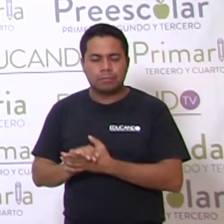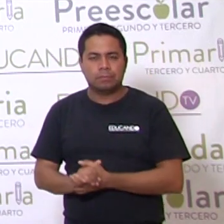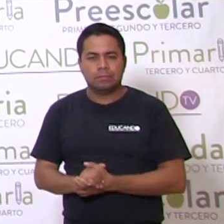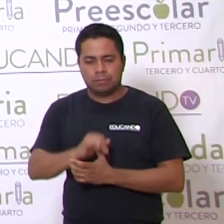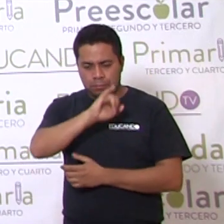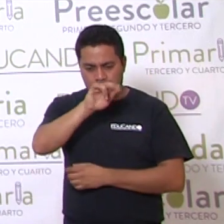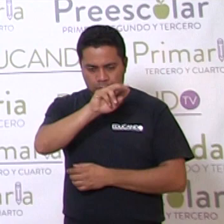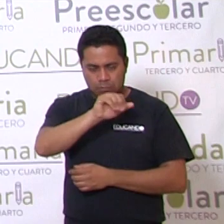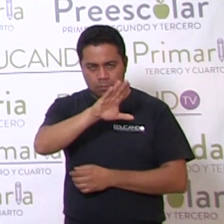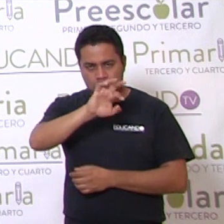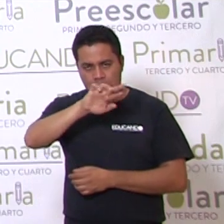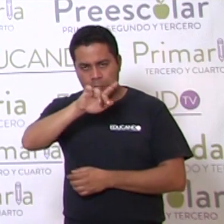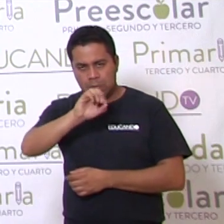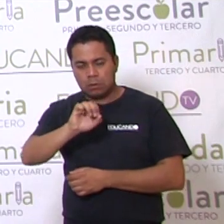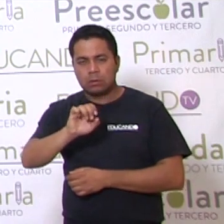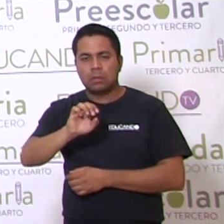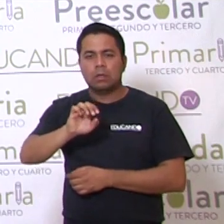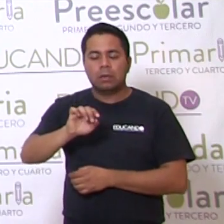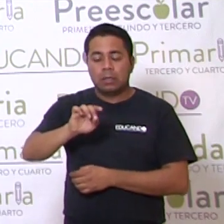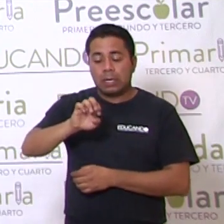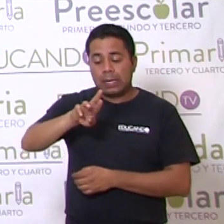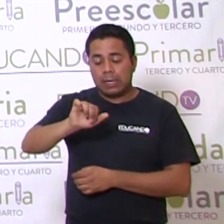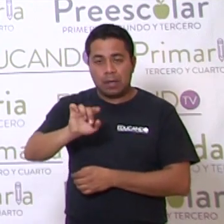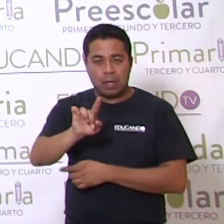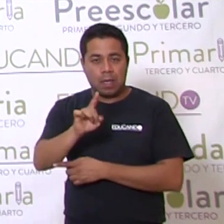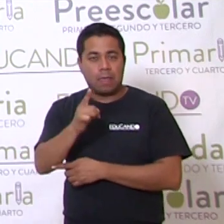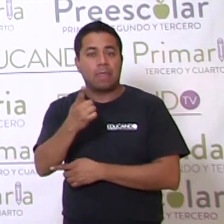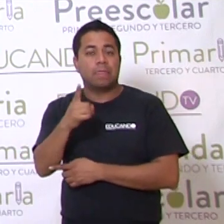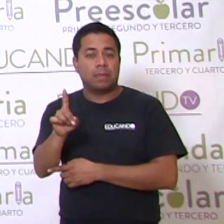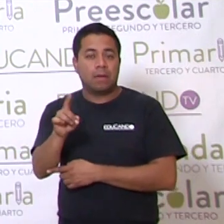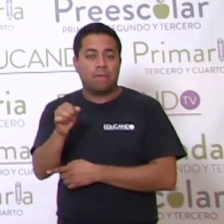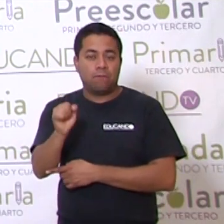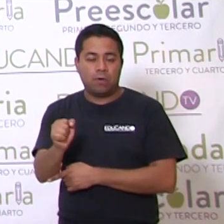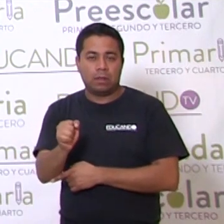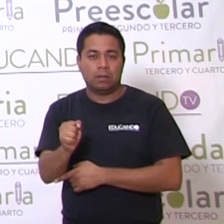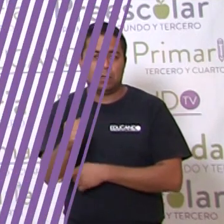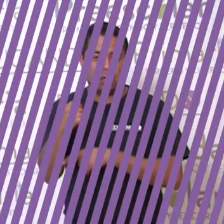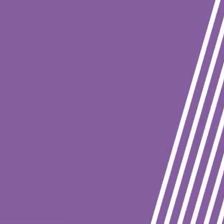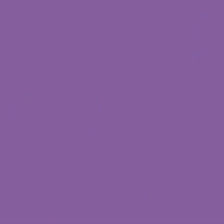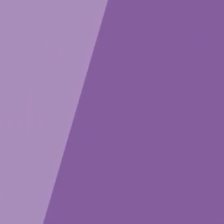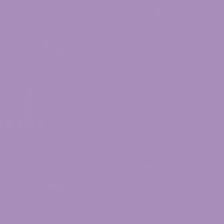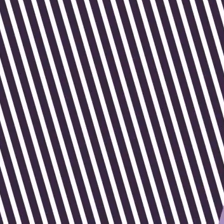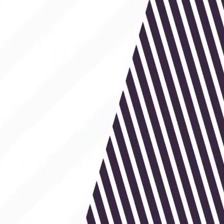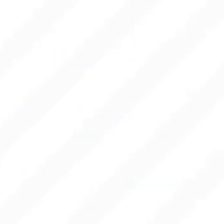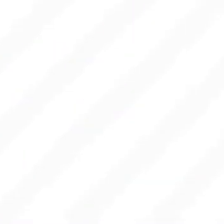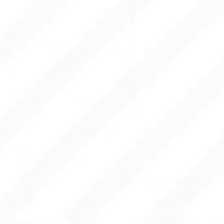Juan Carlos era de fuerte temperamento. ¿Cuál es el verbo?